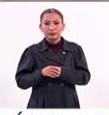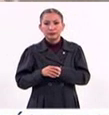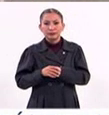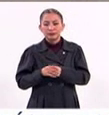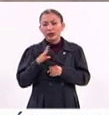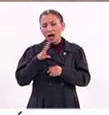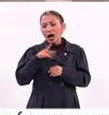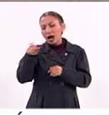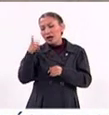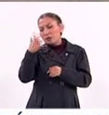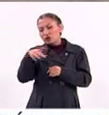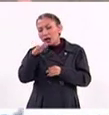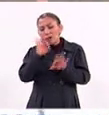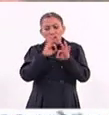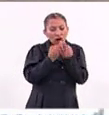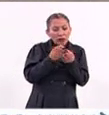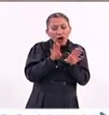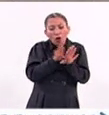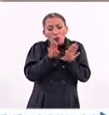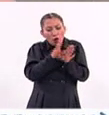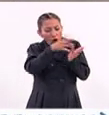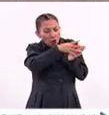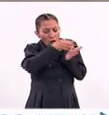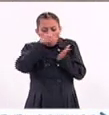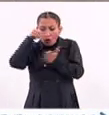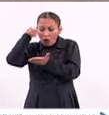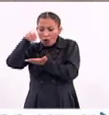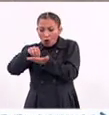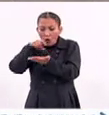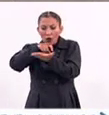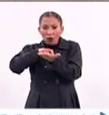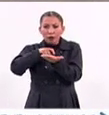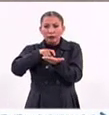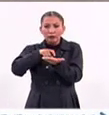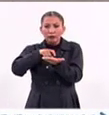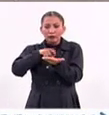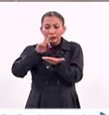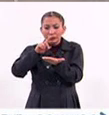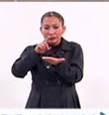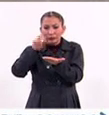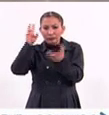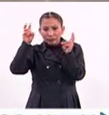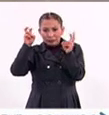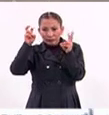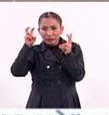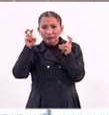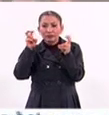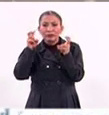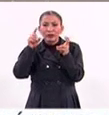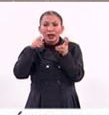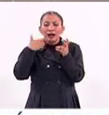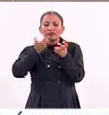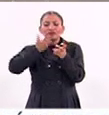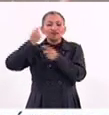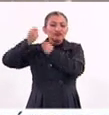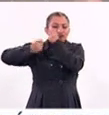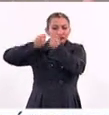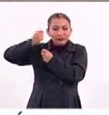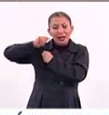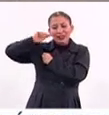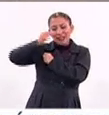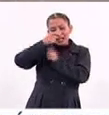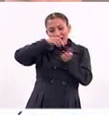O sea, hay que buscar la alternativa de cómo involucrar la temática de la tradición, de